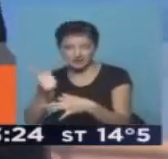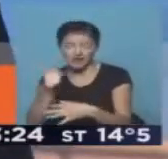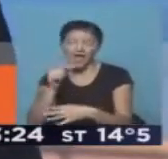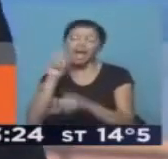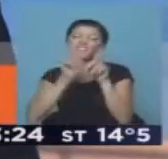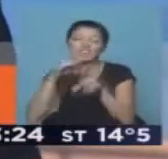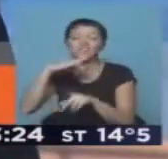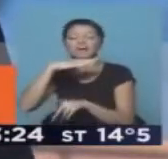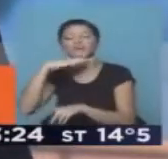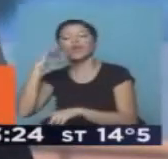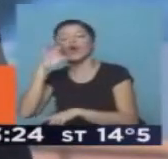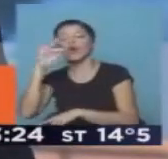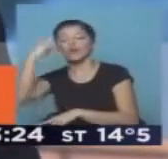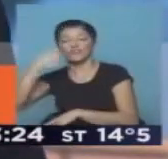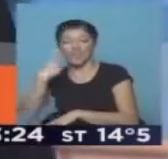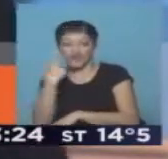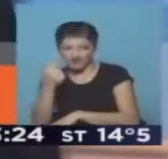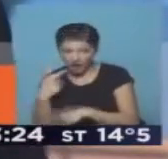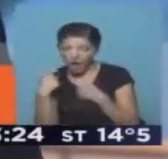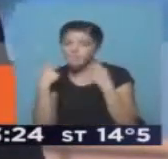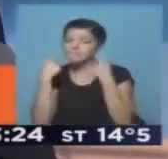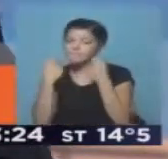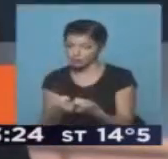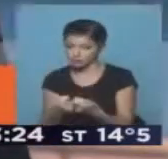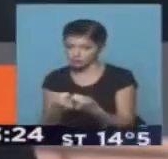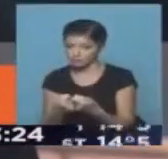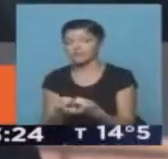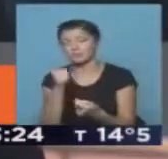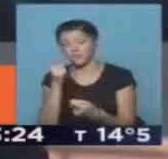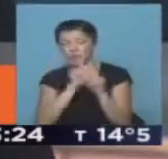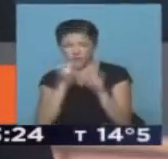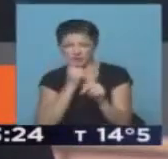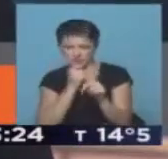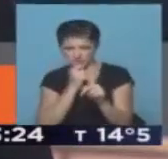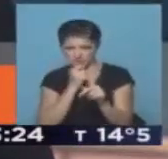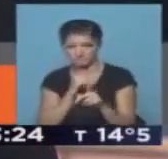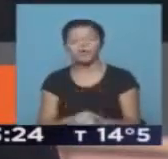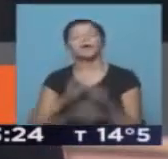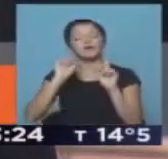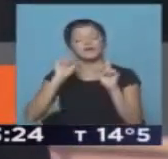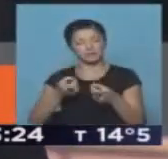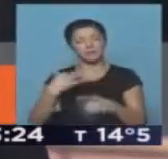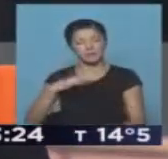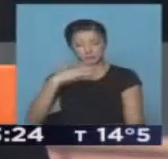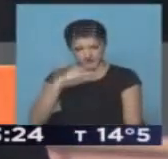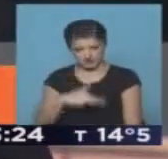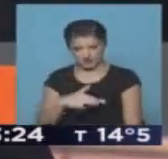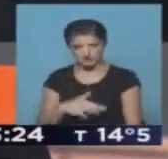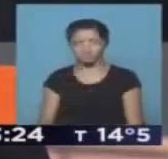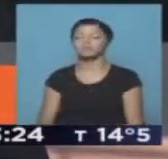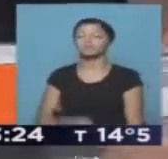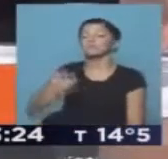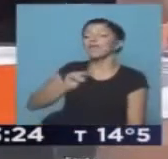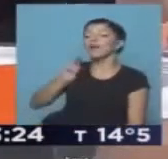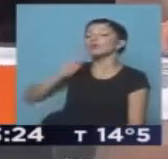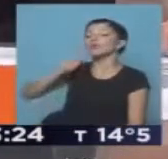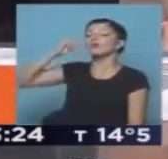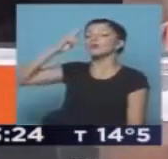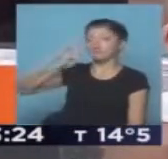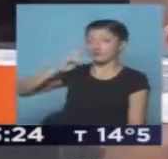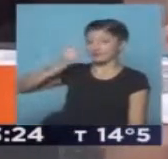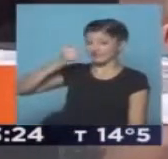si vamos a si vamos a poner a poner ejemplos y ahí hay que contextualizar también esto en 1967 no